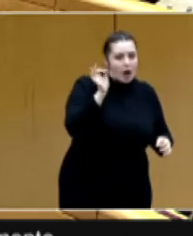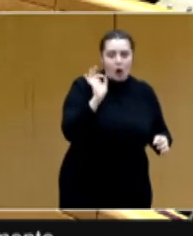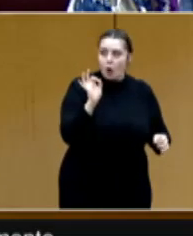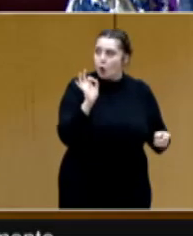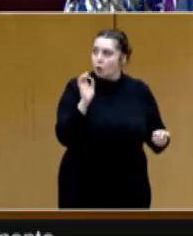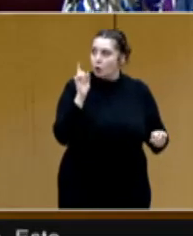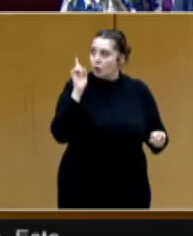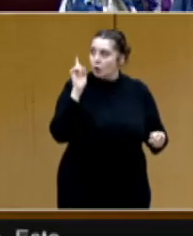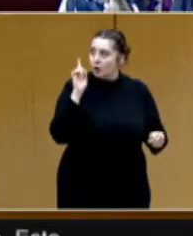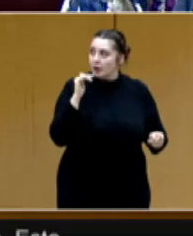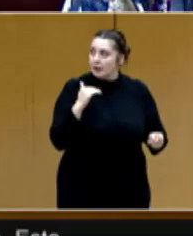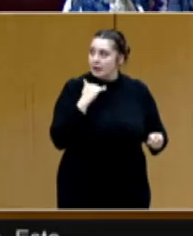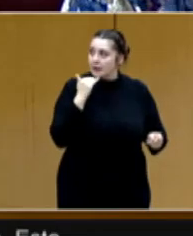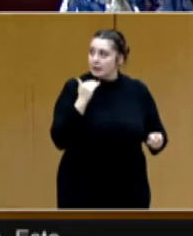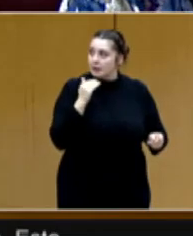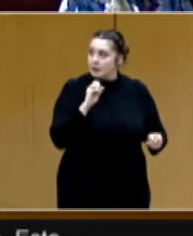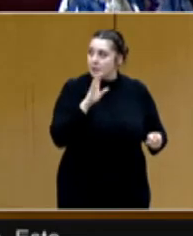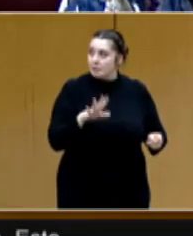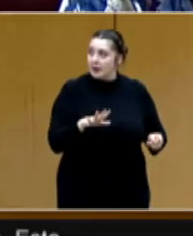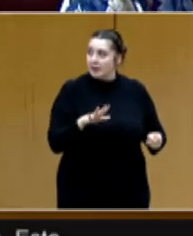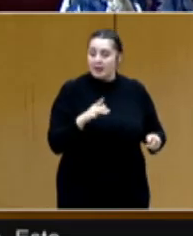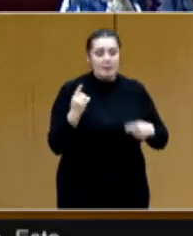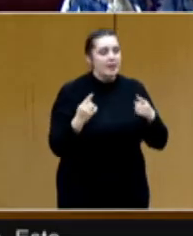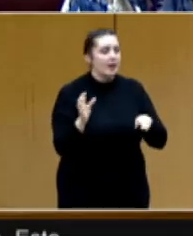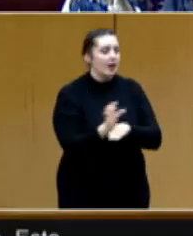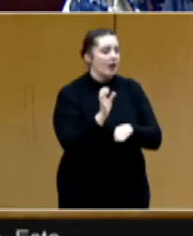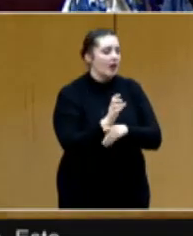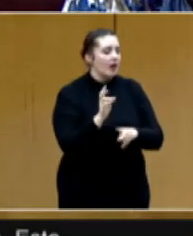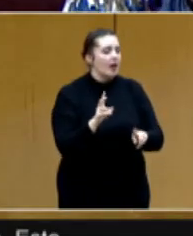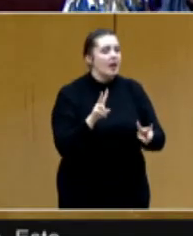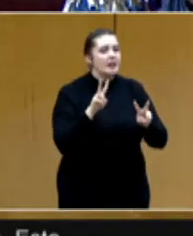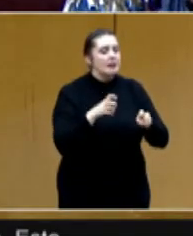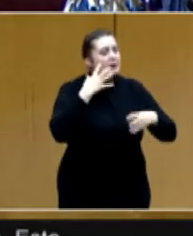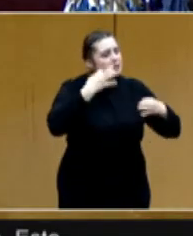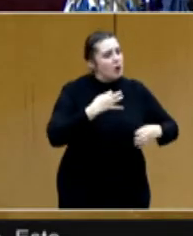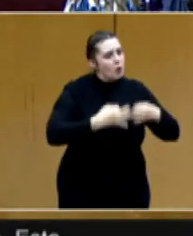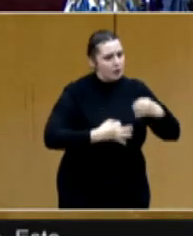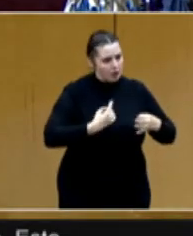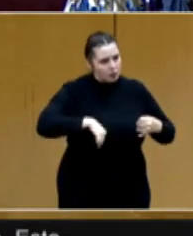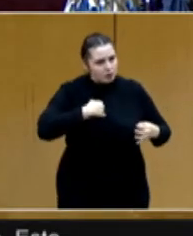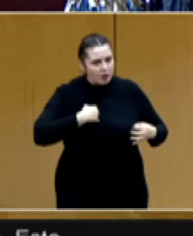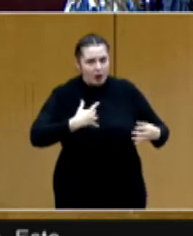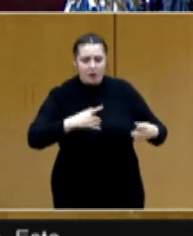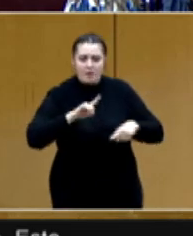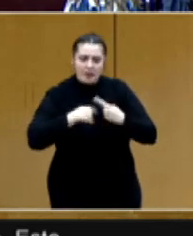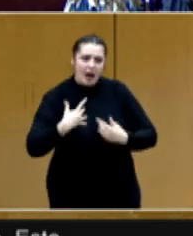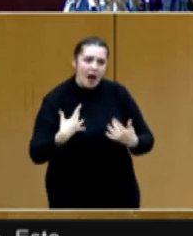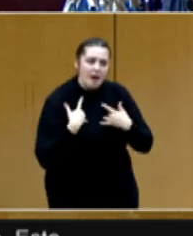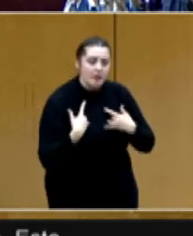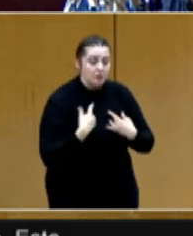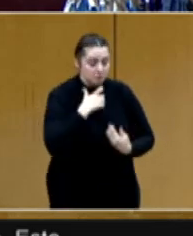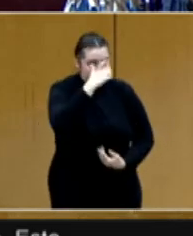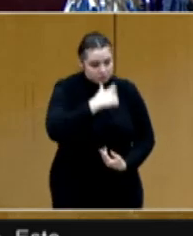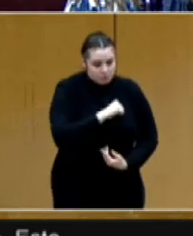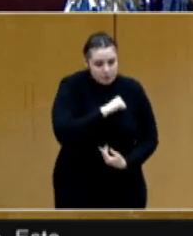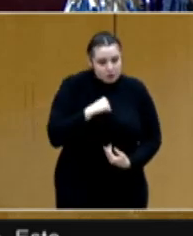casi que hasta parece jocoso en algún momento lo de la seguridad jurídica cuando estamos nosotros realmente afectados las familias a mí personalmente